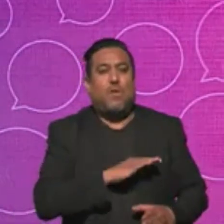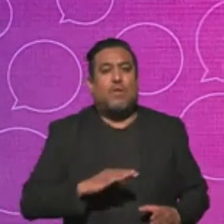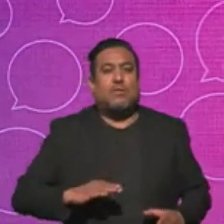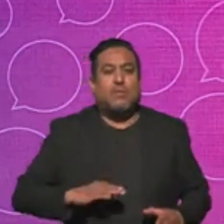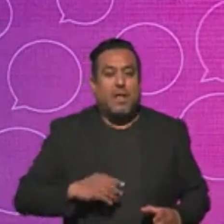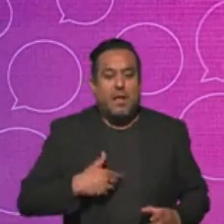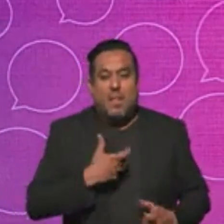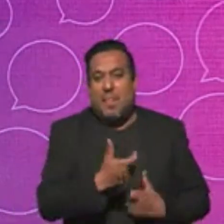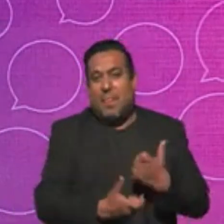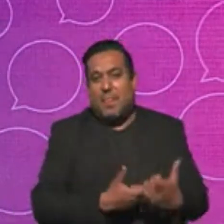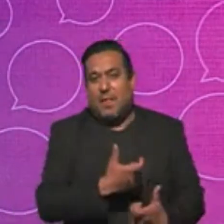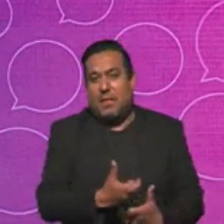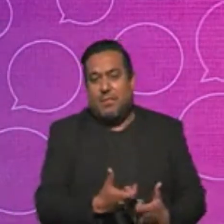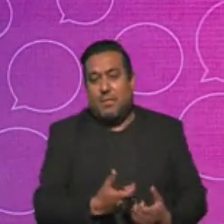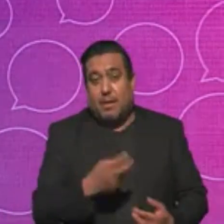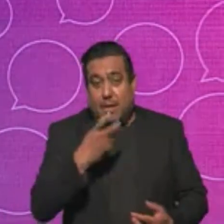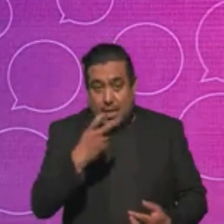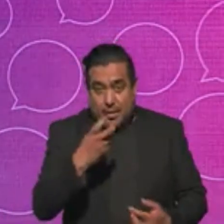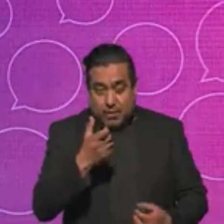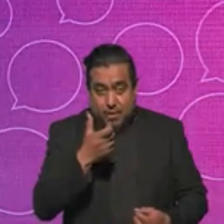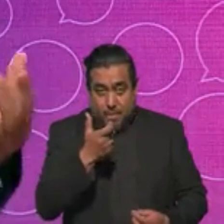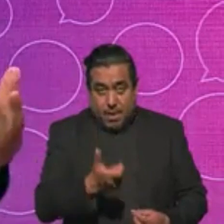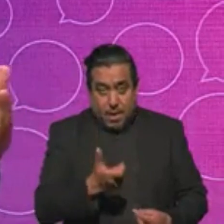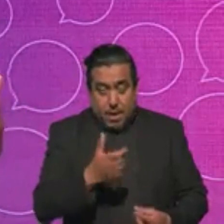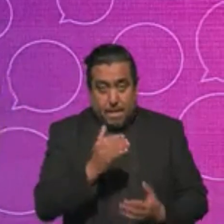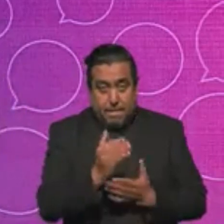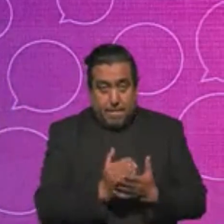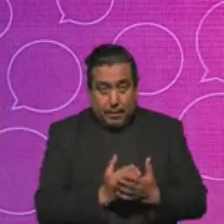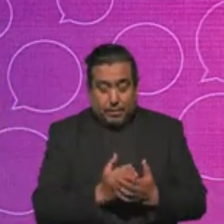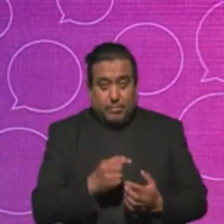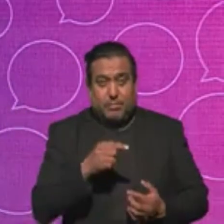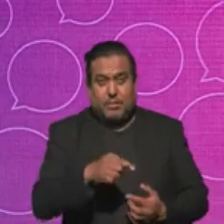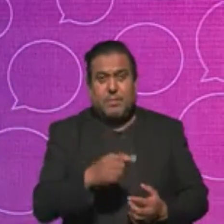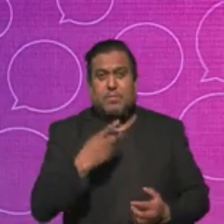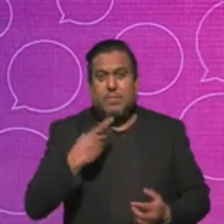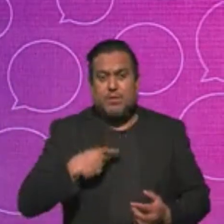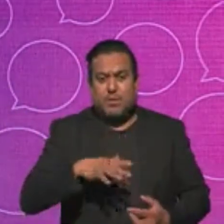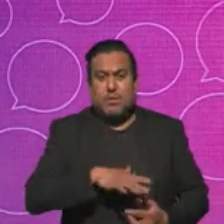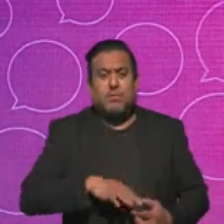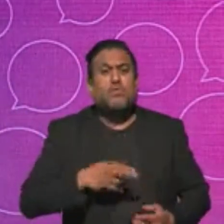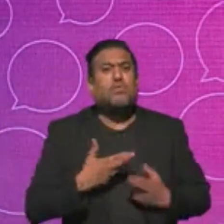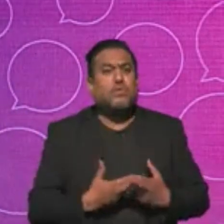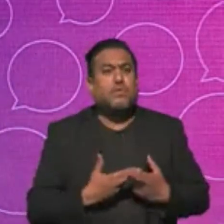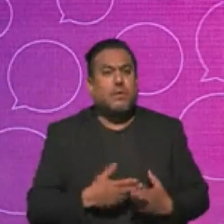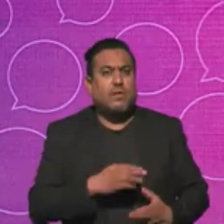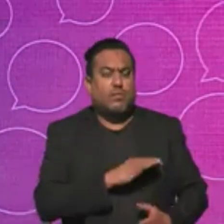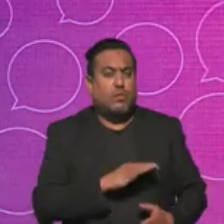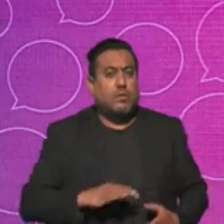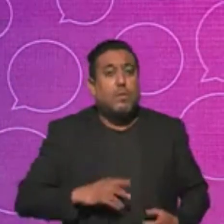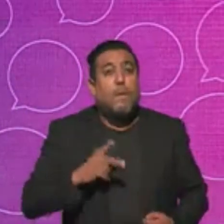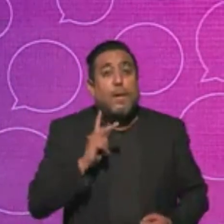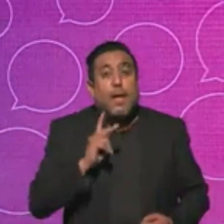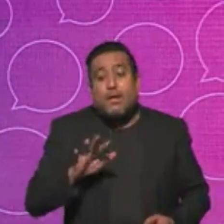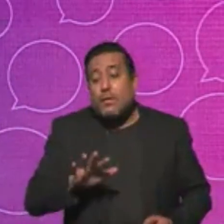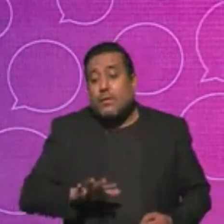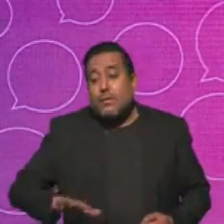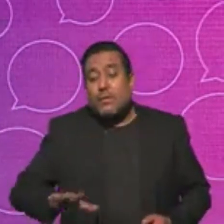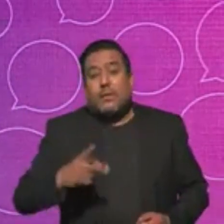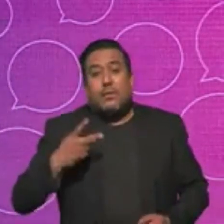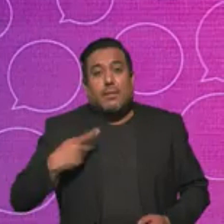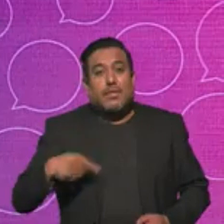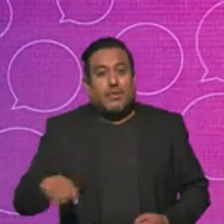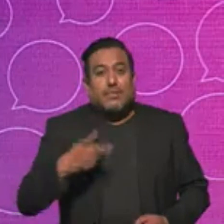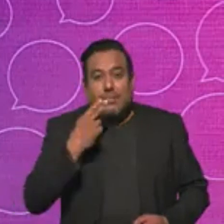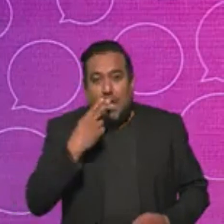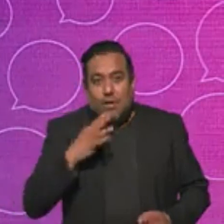favor el retirar este costo no hace ni más rico ni más pobre al municipio pero sí representa una estimula a la